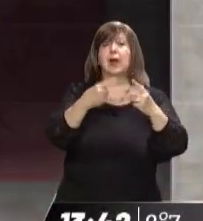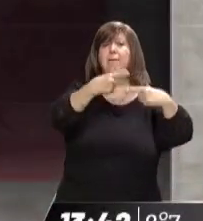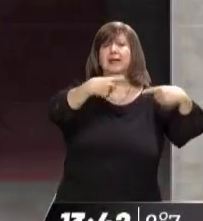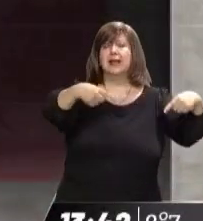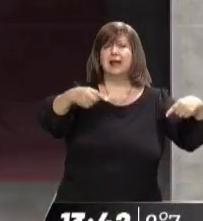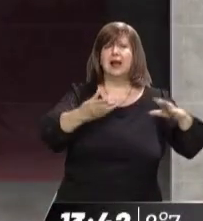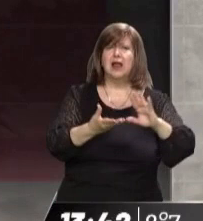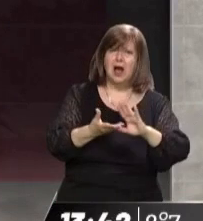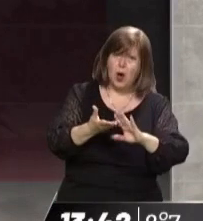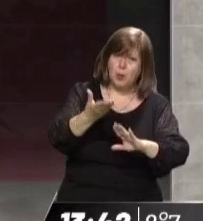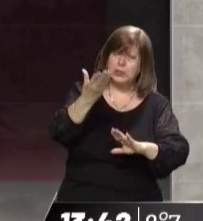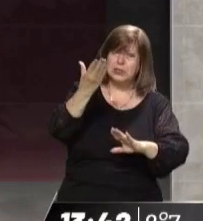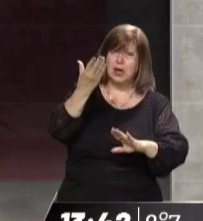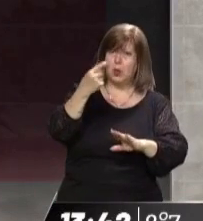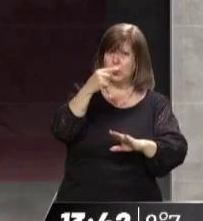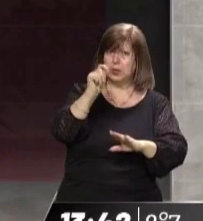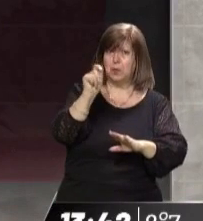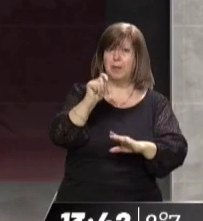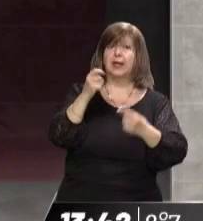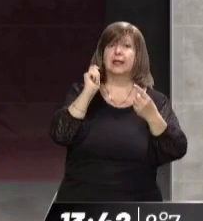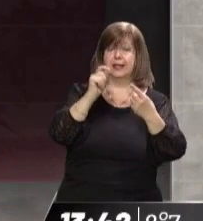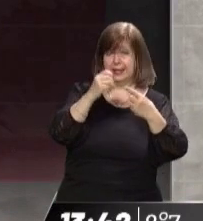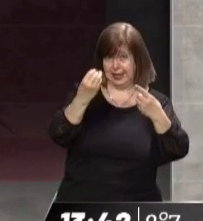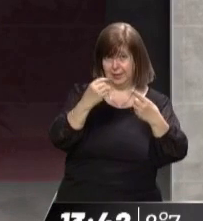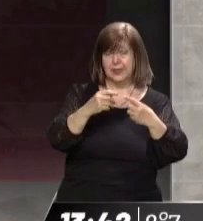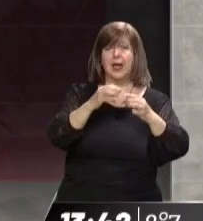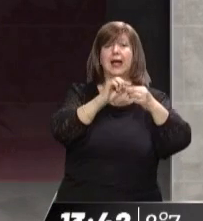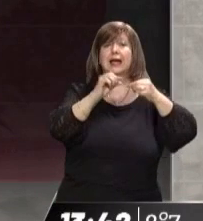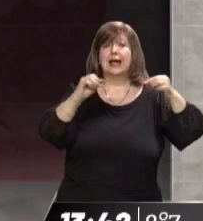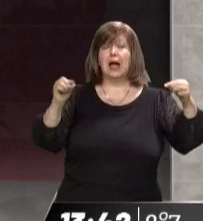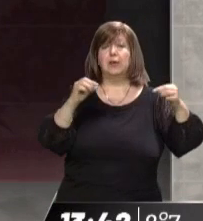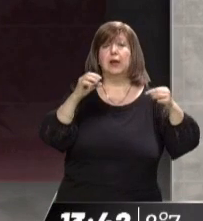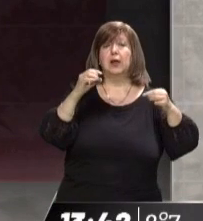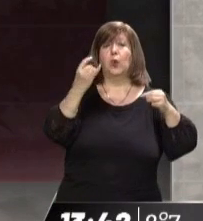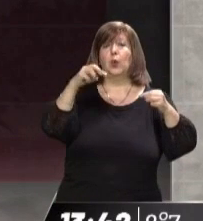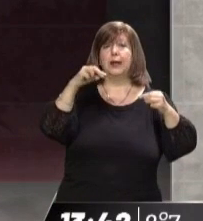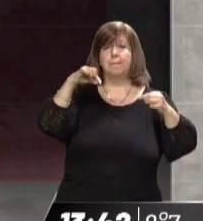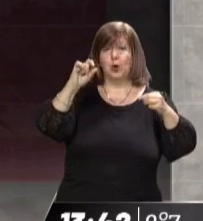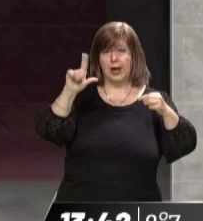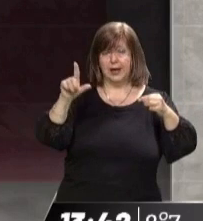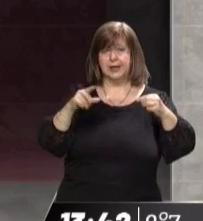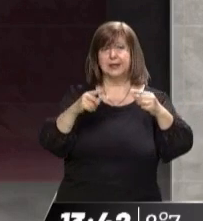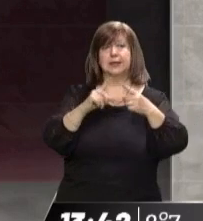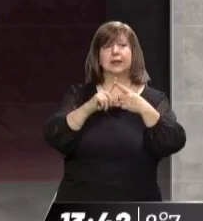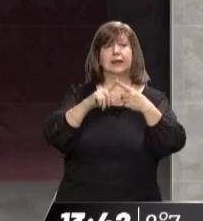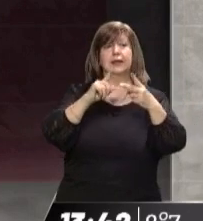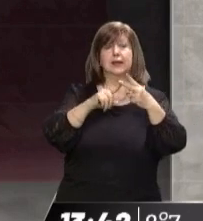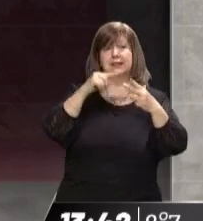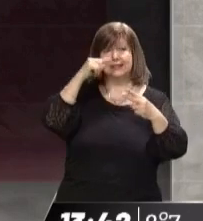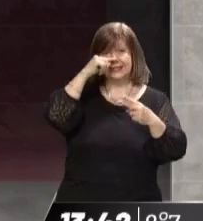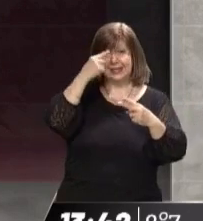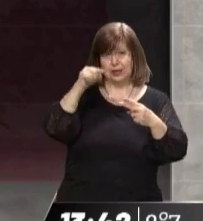que más aumentaron en el último mes fueron estos: el cable unipolar de aislación, necesario en toda obra,